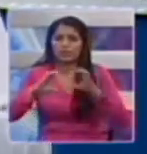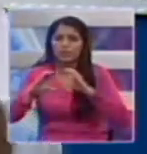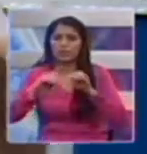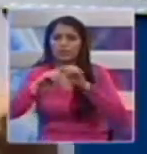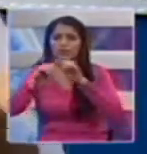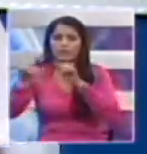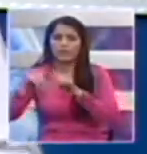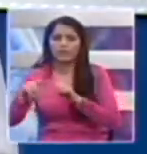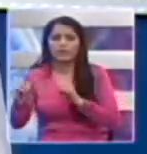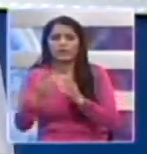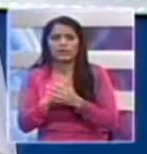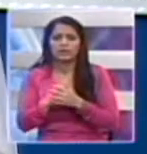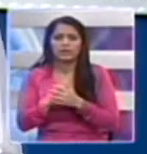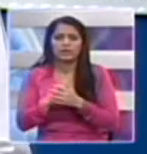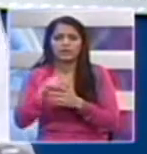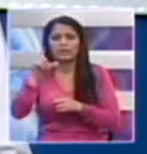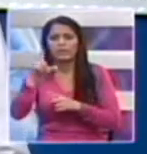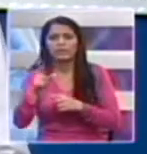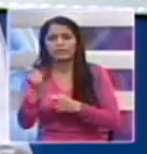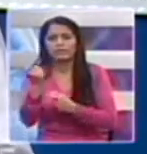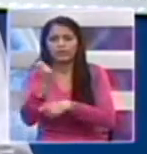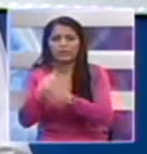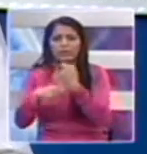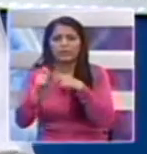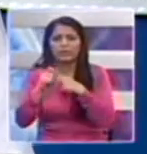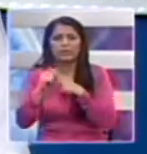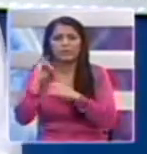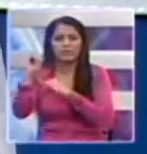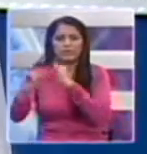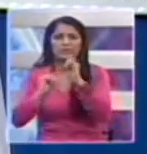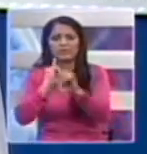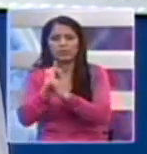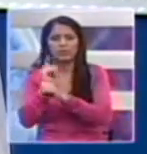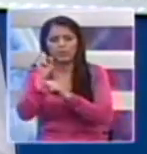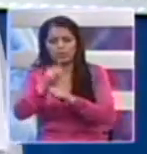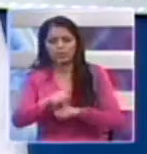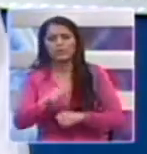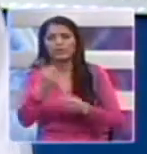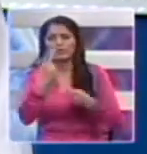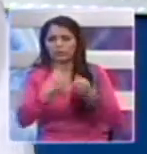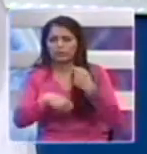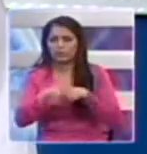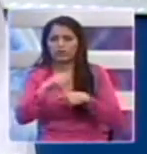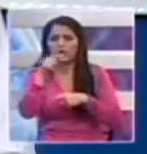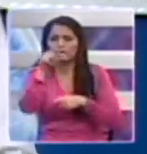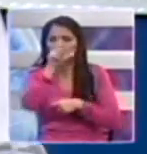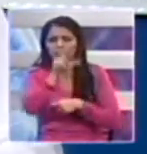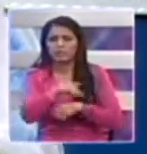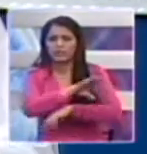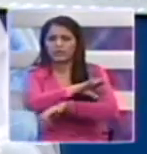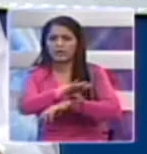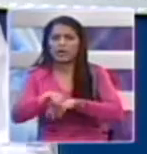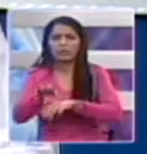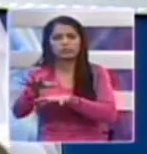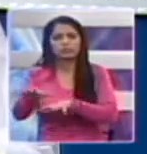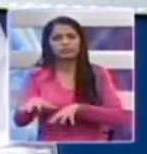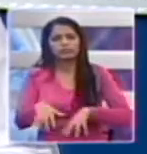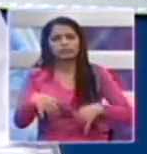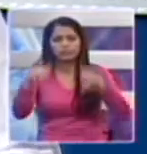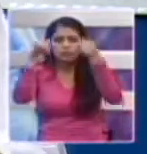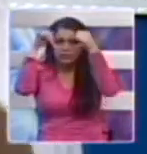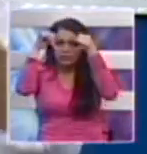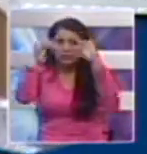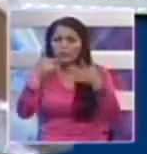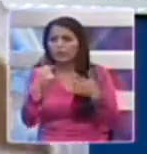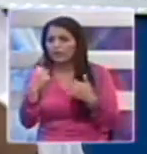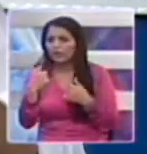que en una sana competencia el comerciante, el industrial, el ganadero, el agricultor pueda acceder a